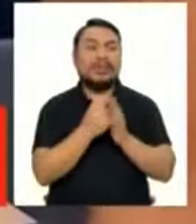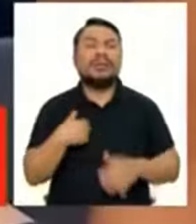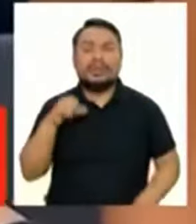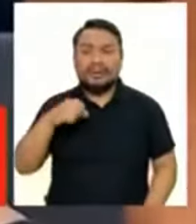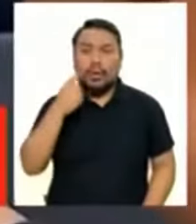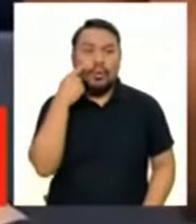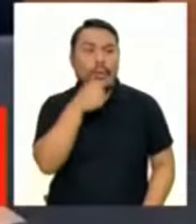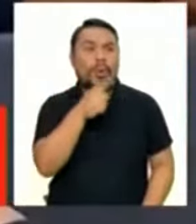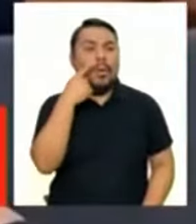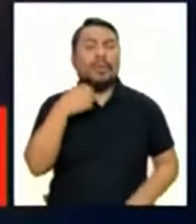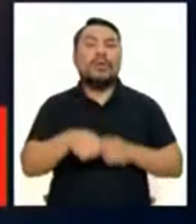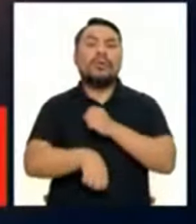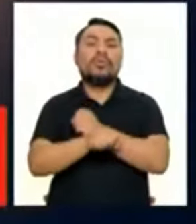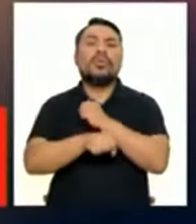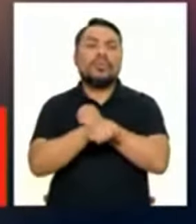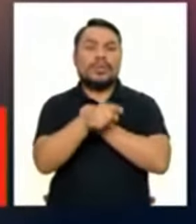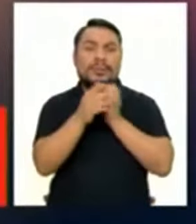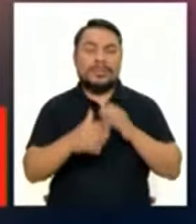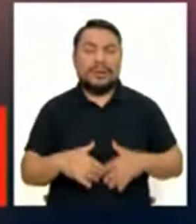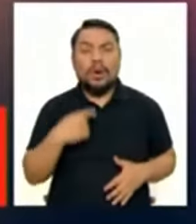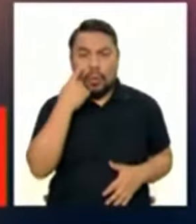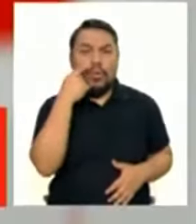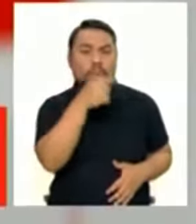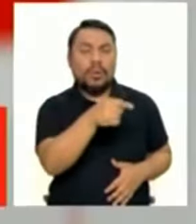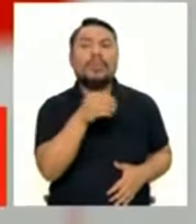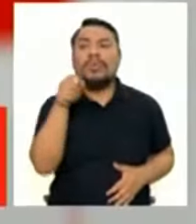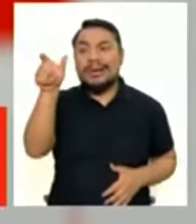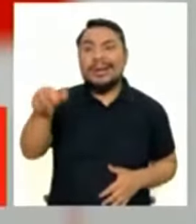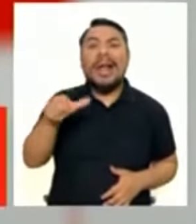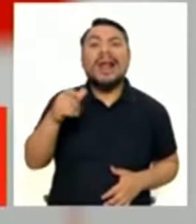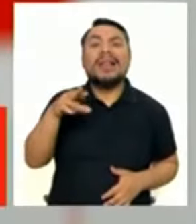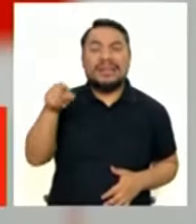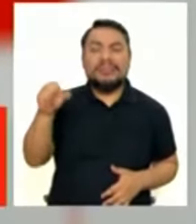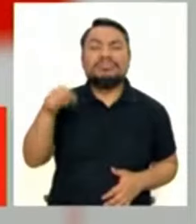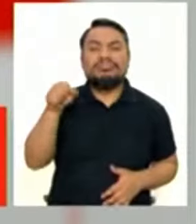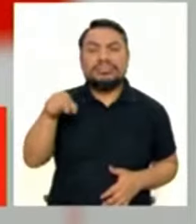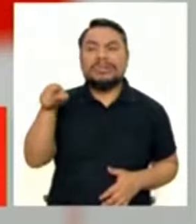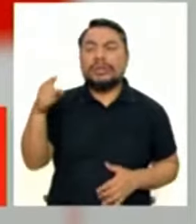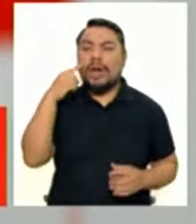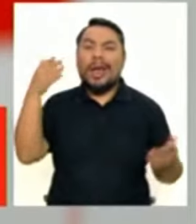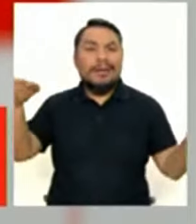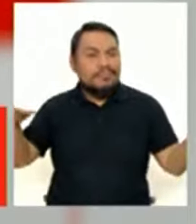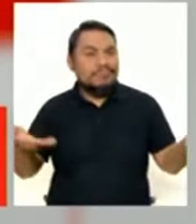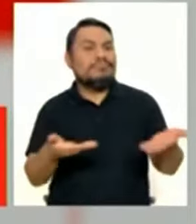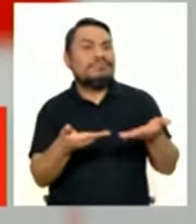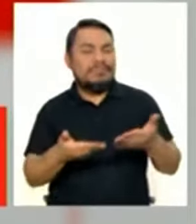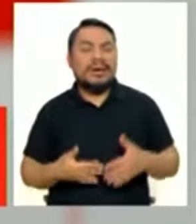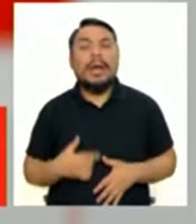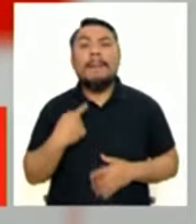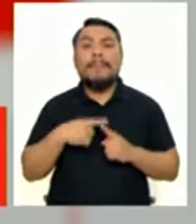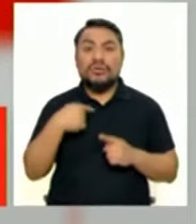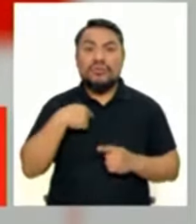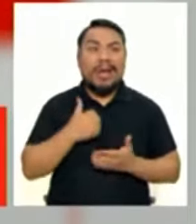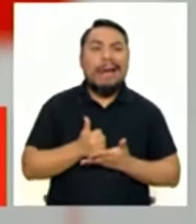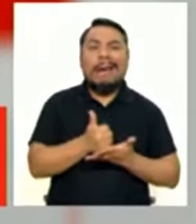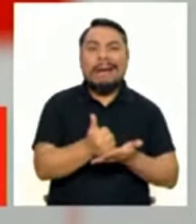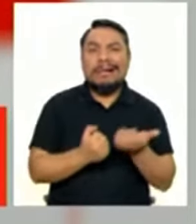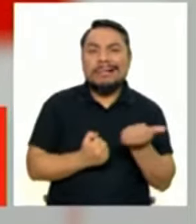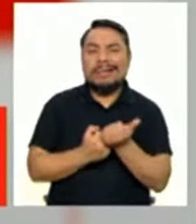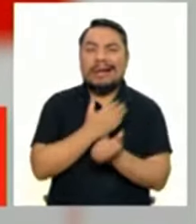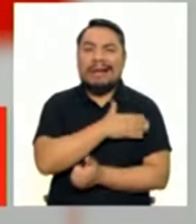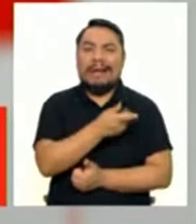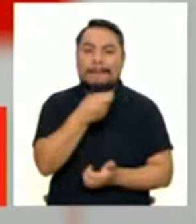al futbolista Roberto Siucho por medio de Andrés Hurtado, pero negó haber intervenido en el trámite de desnacionalización por